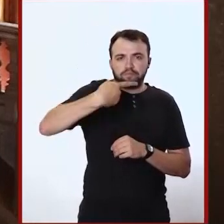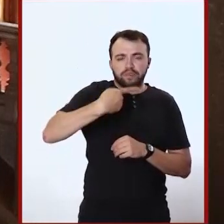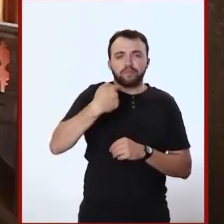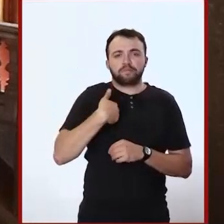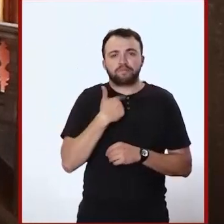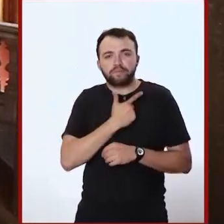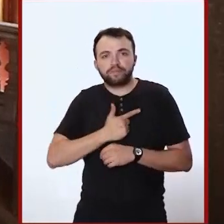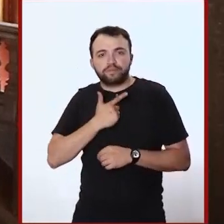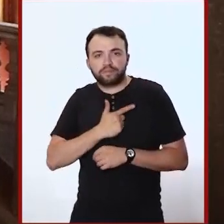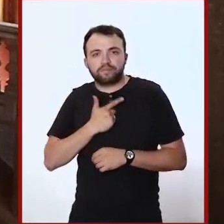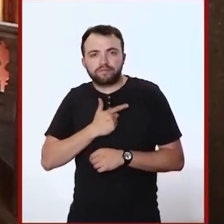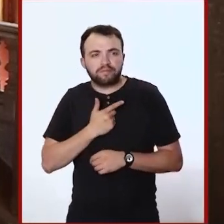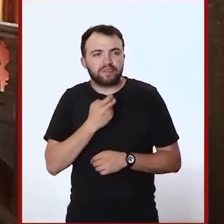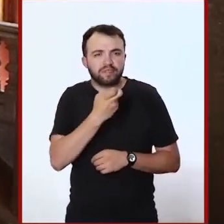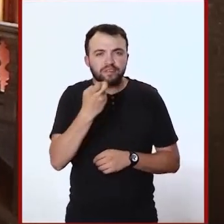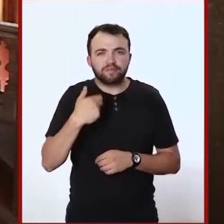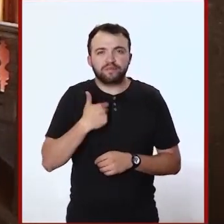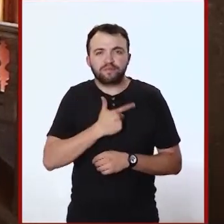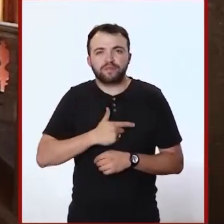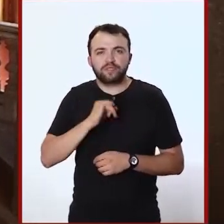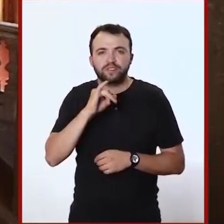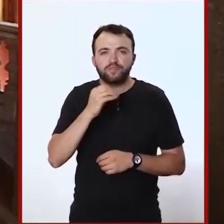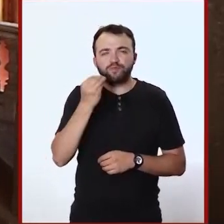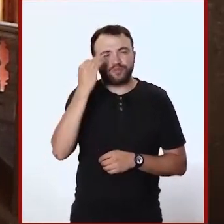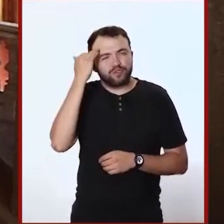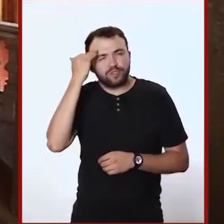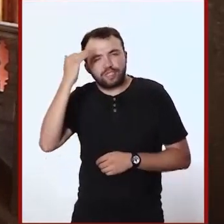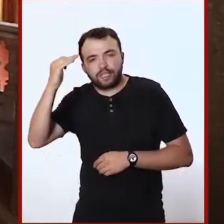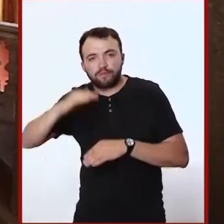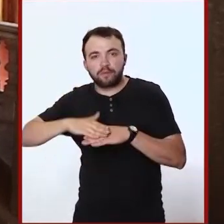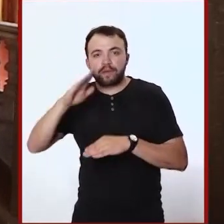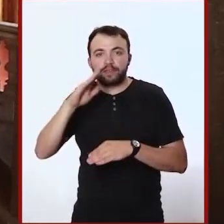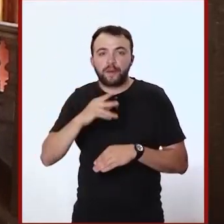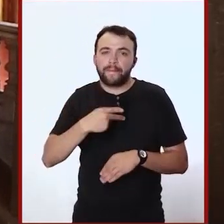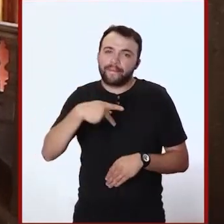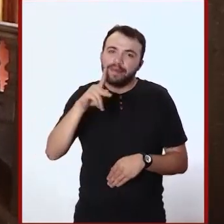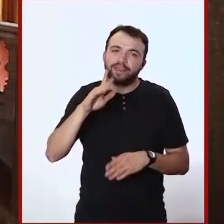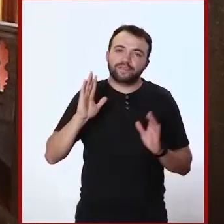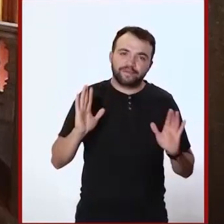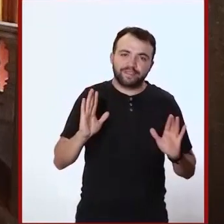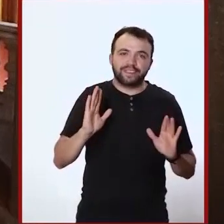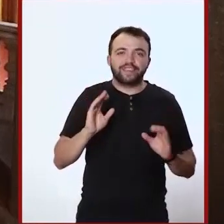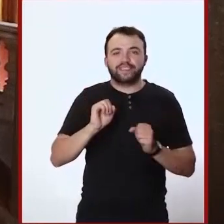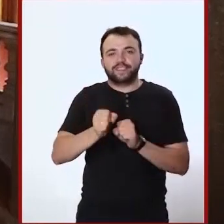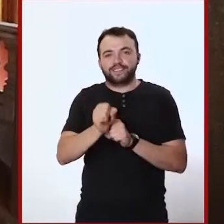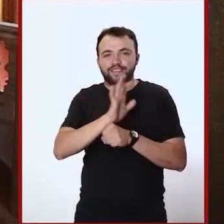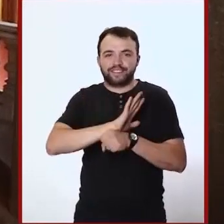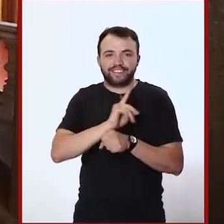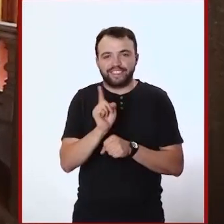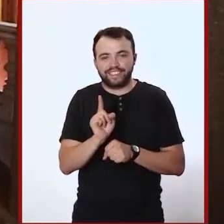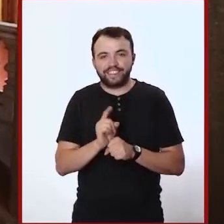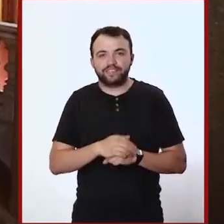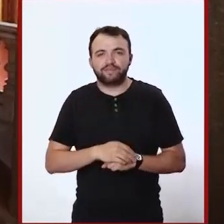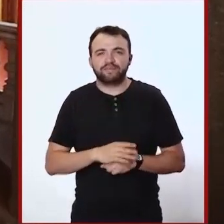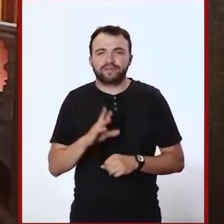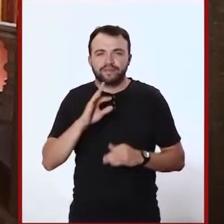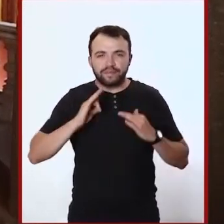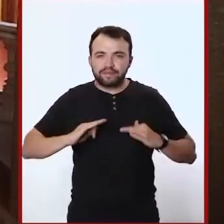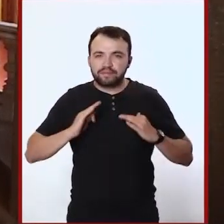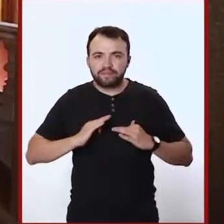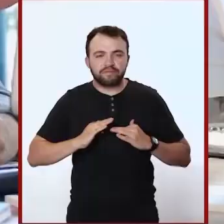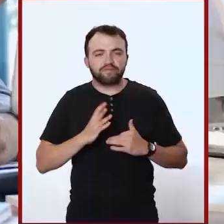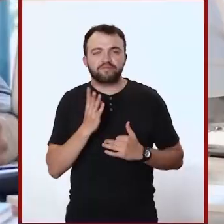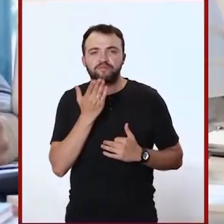a mí me gustaría seguir así por mucho tiempo más. Claro, pero sin pandemia. Tranquilos que llevamos prisa